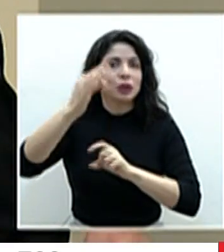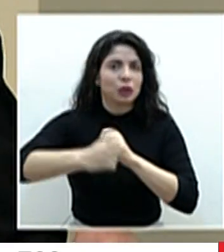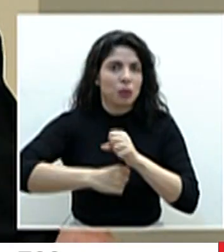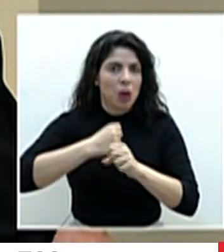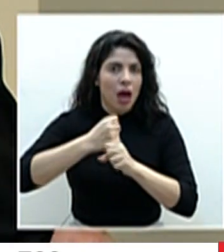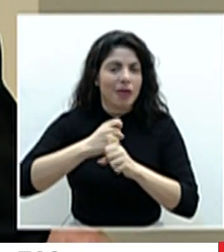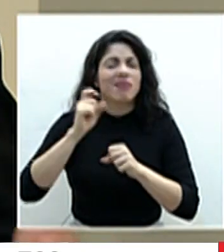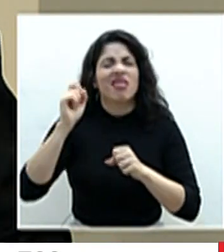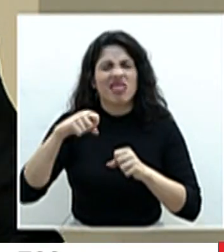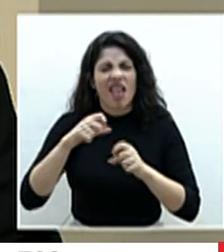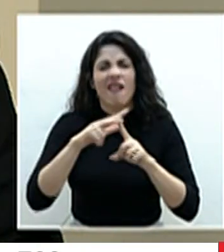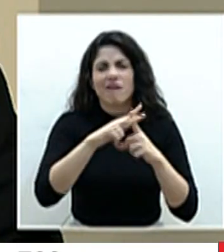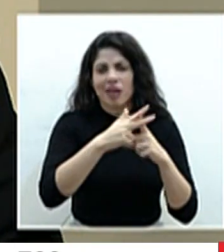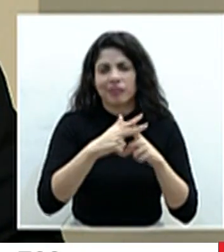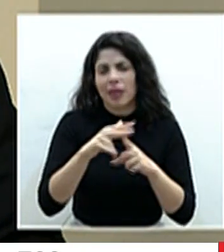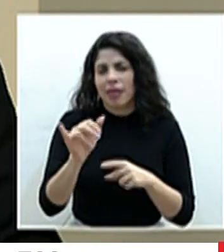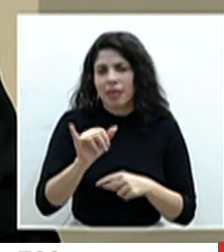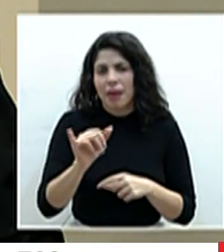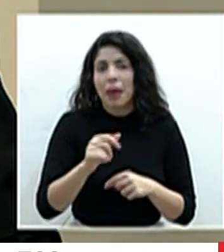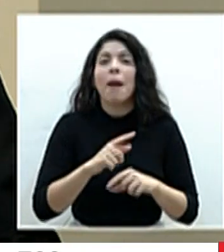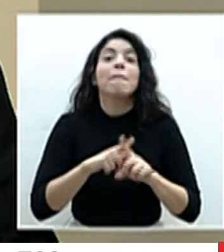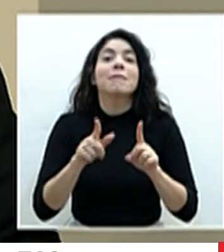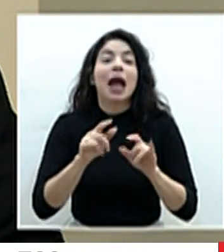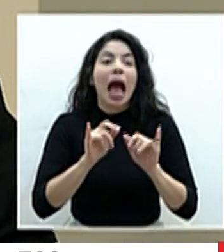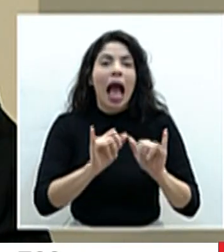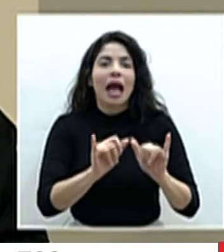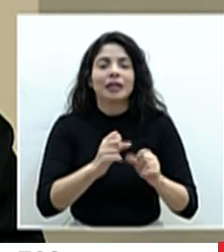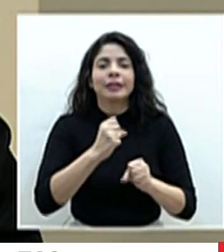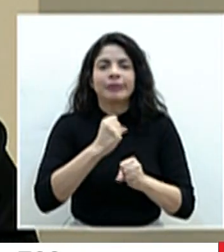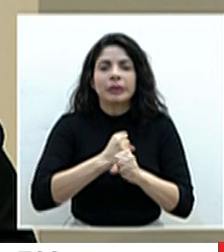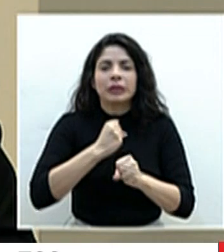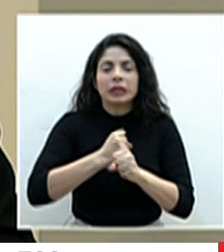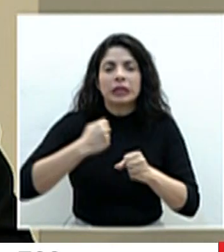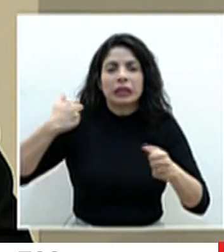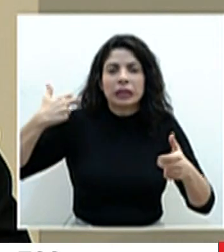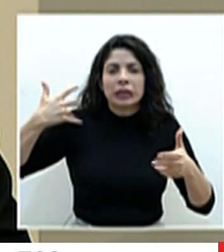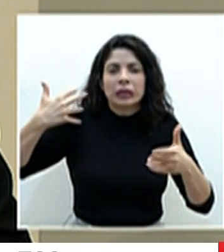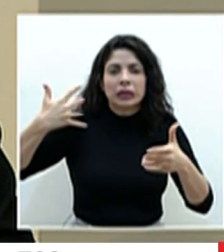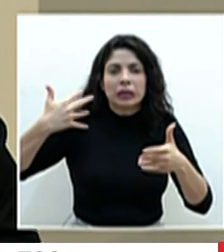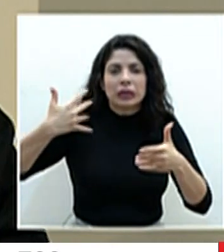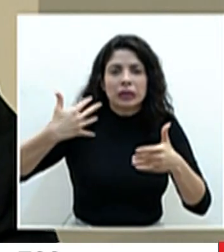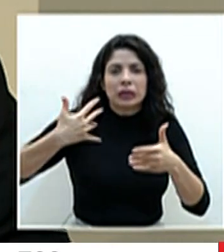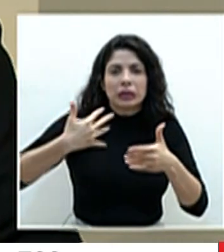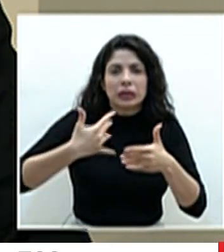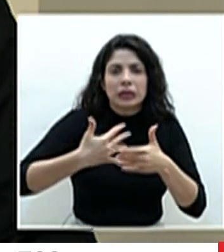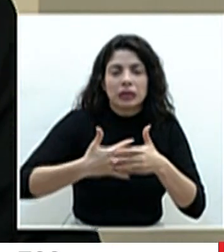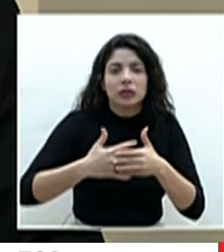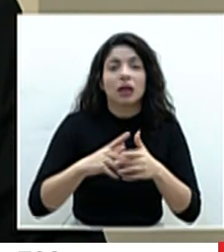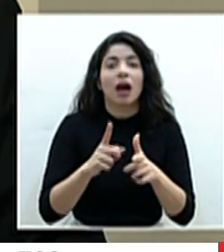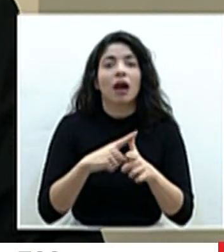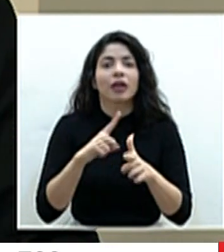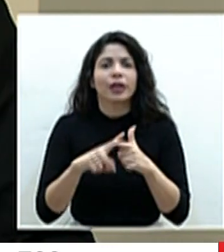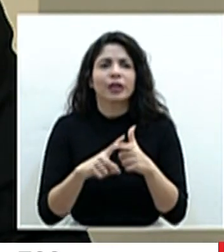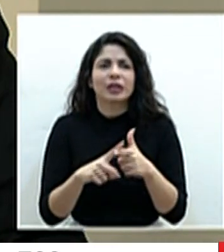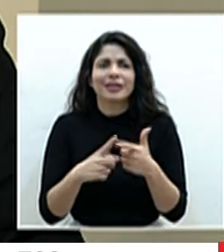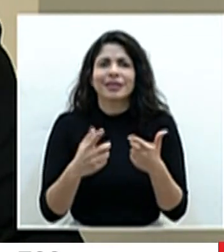habrá que tomar medidas también. Pero ese es el trabajo que estamos llevando adelante. Entonces,